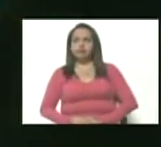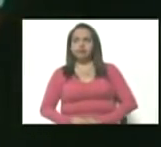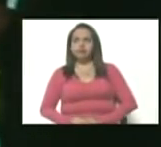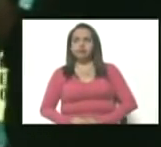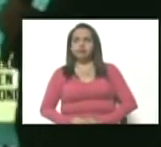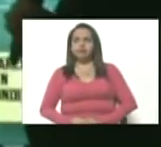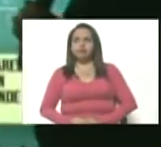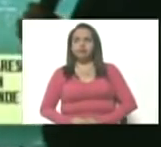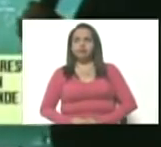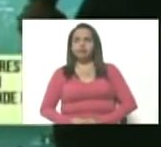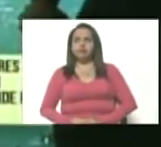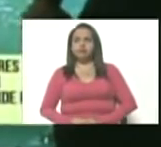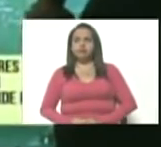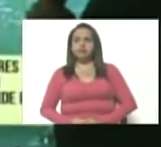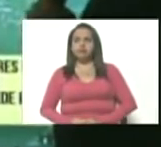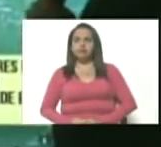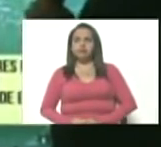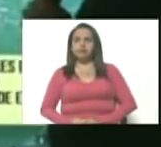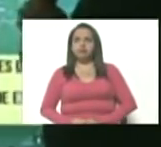Putumayo,